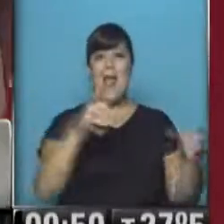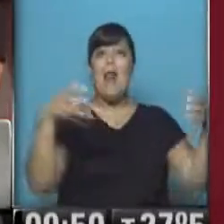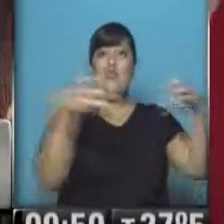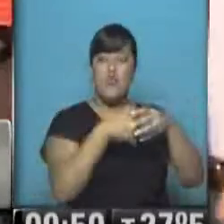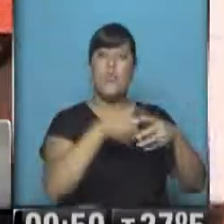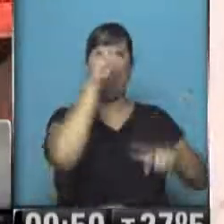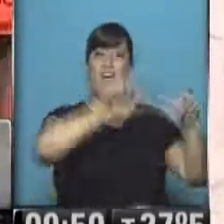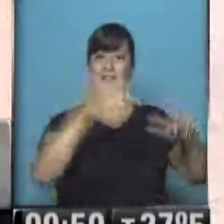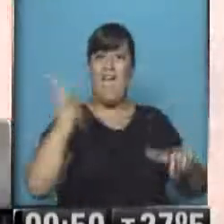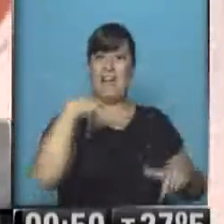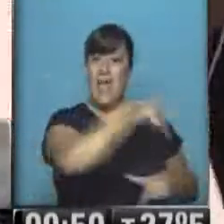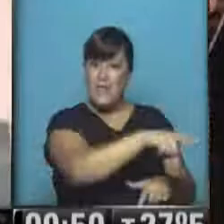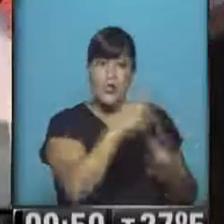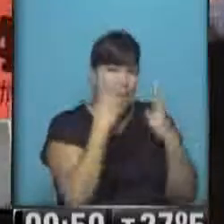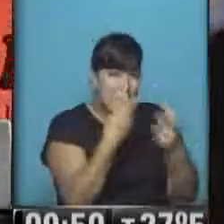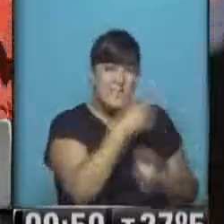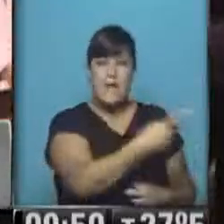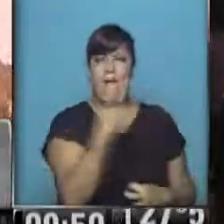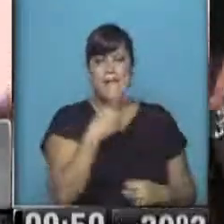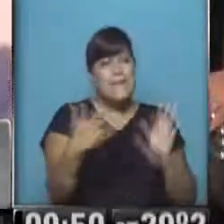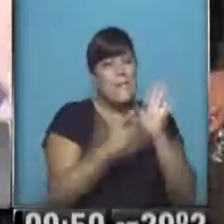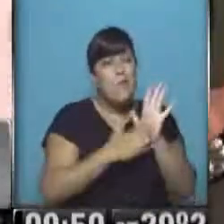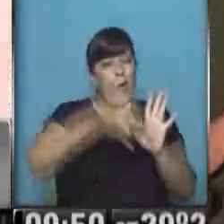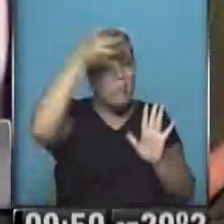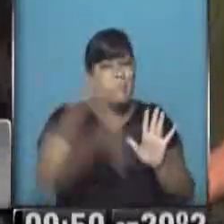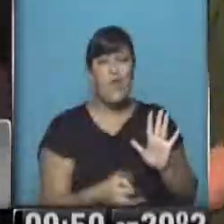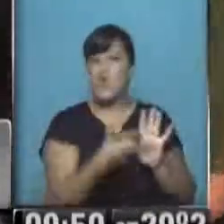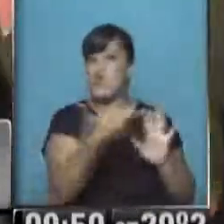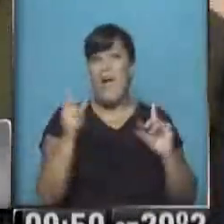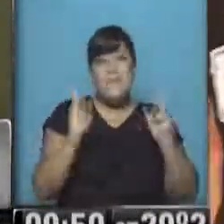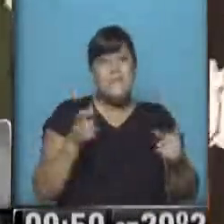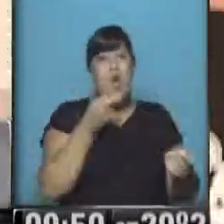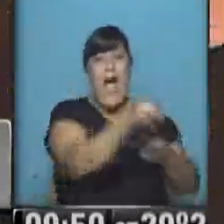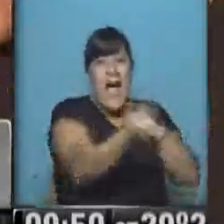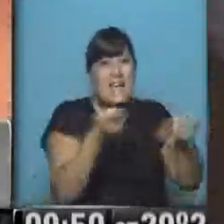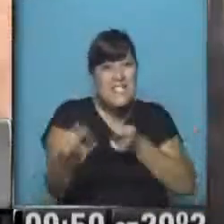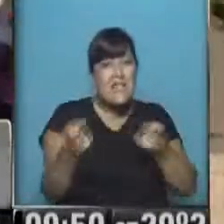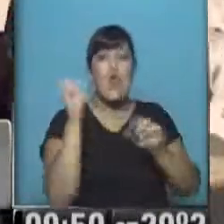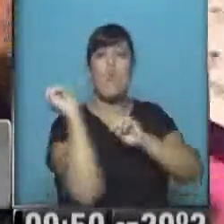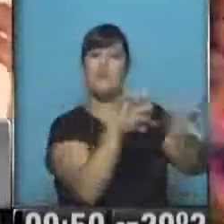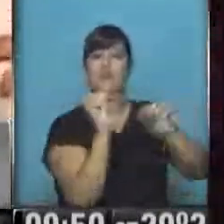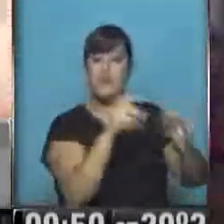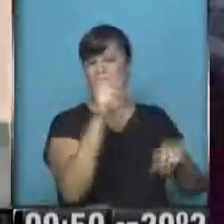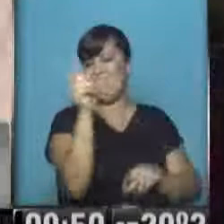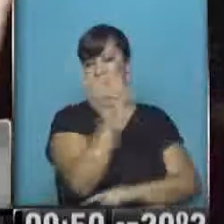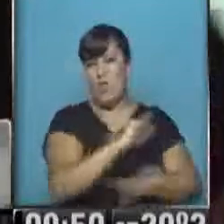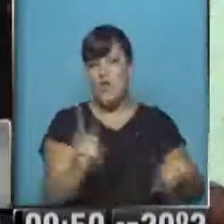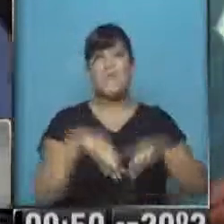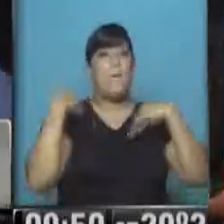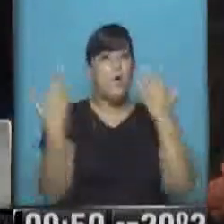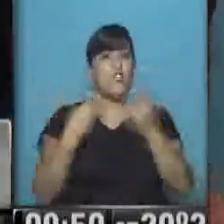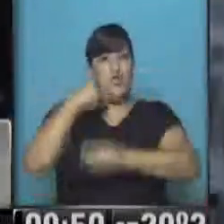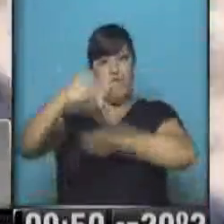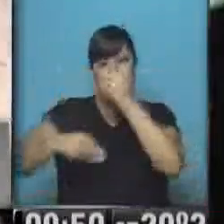que no hay evidencia para decir que fueron asesinados en el basurero de cálculos por eso los familiares y